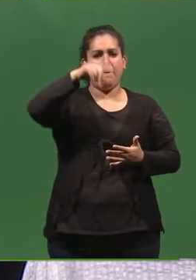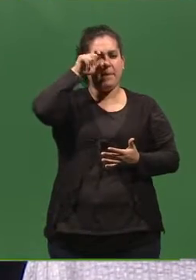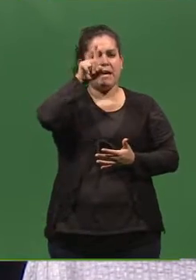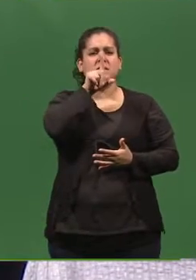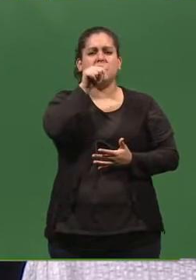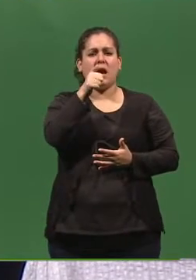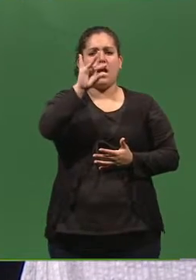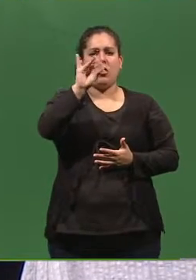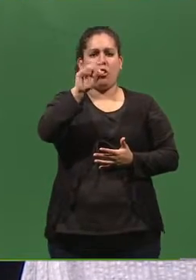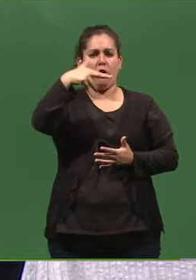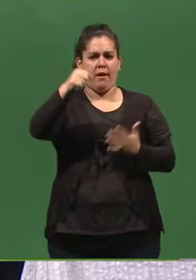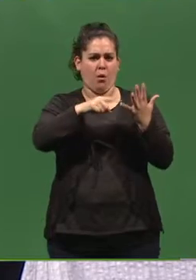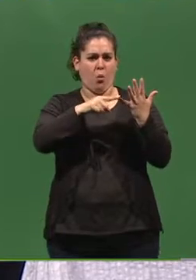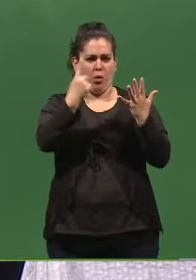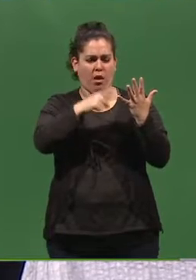la metadona.